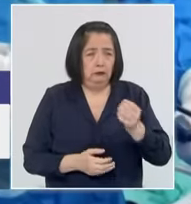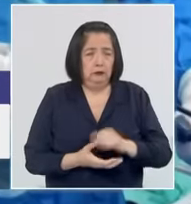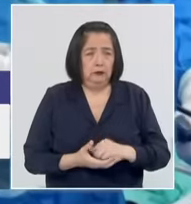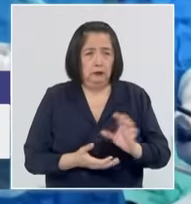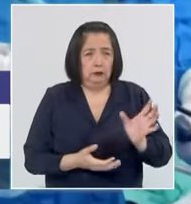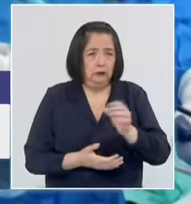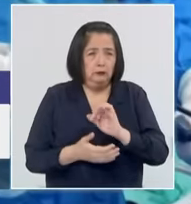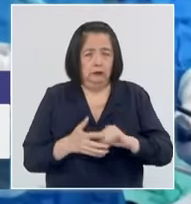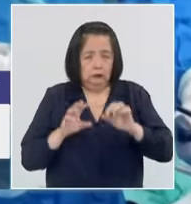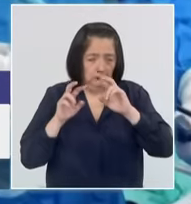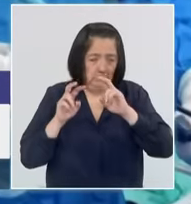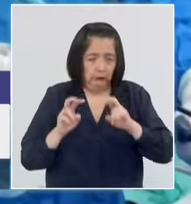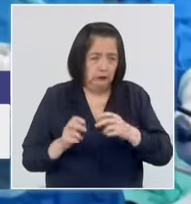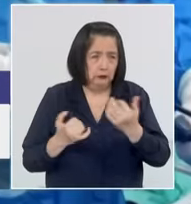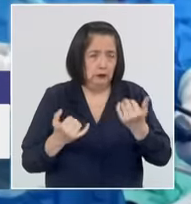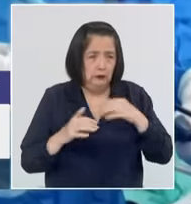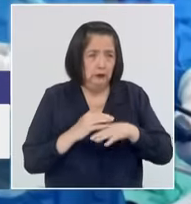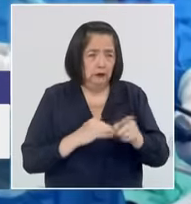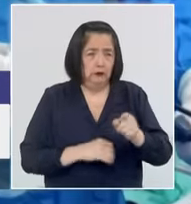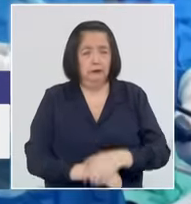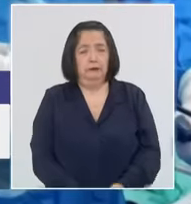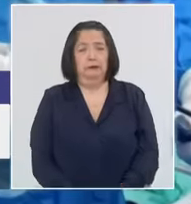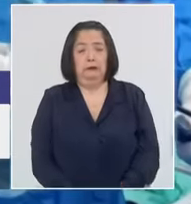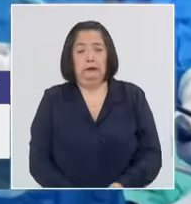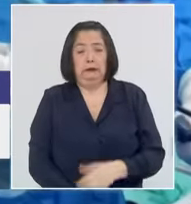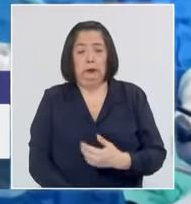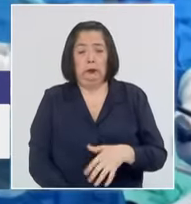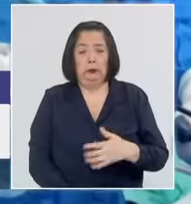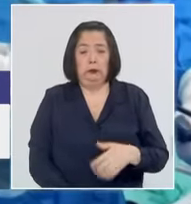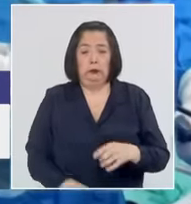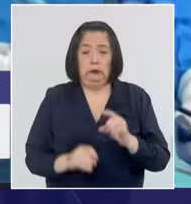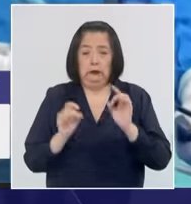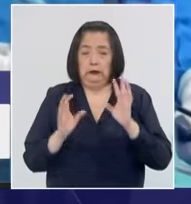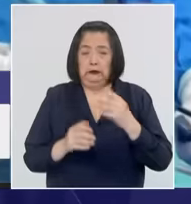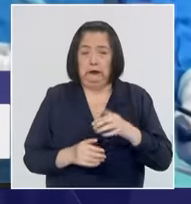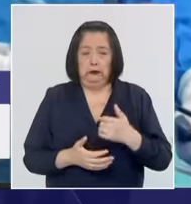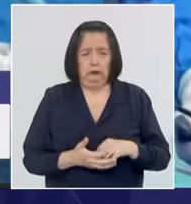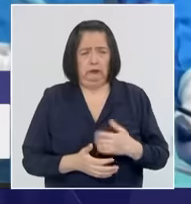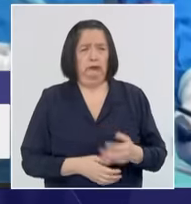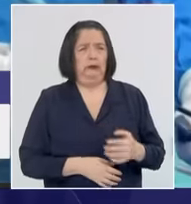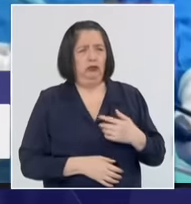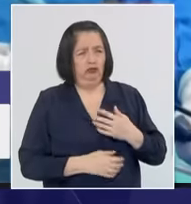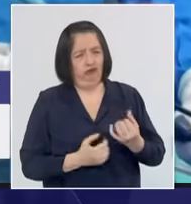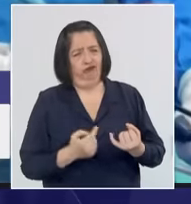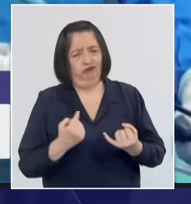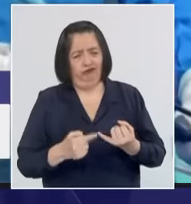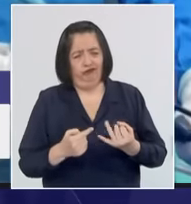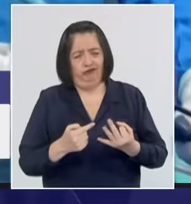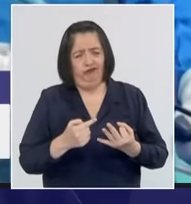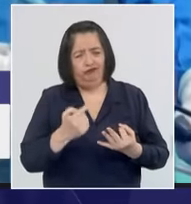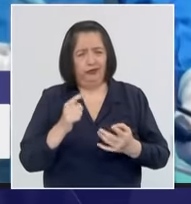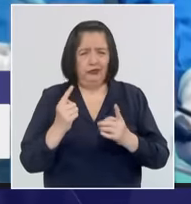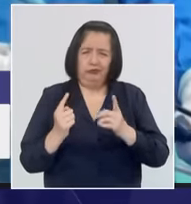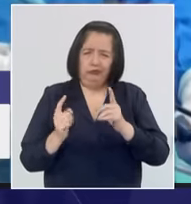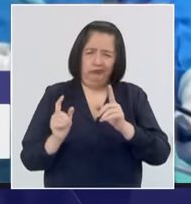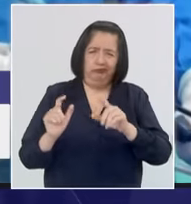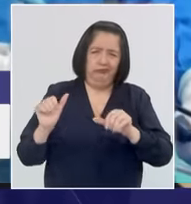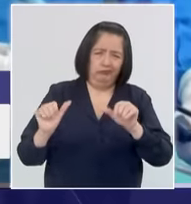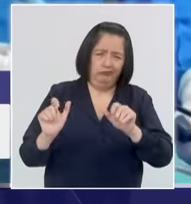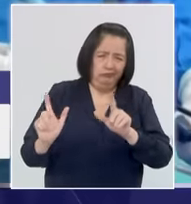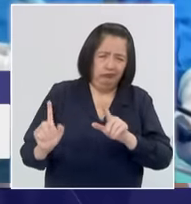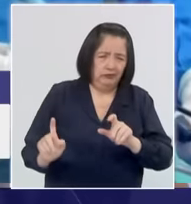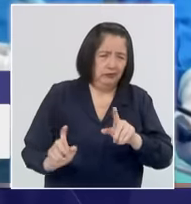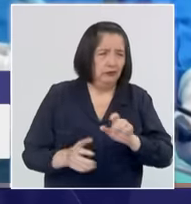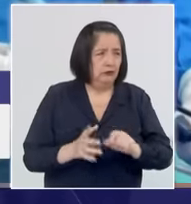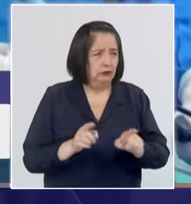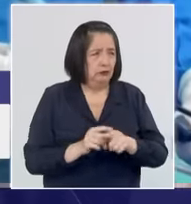toda la inspección que se viene dando en el interior. Terrible, la verdad, lo que ha sucedido. Y muchas preguntas, no solamente para el doctor Fong, sino también para los que